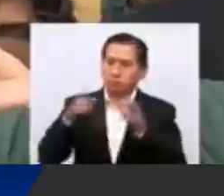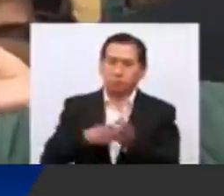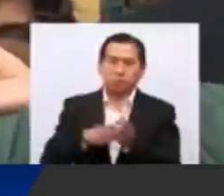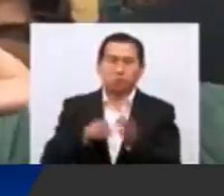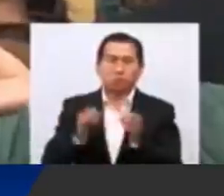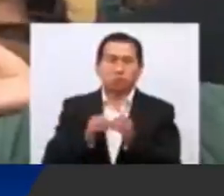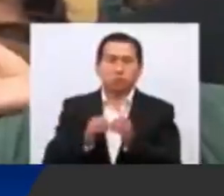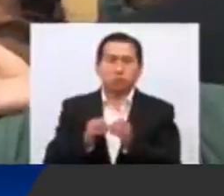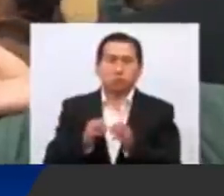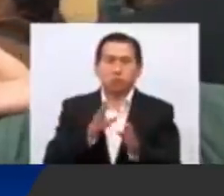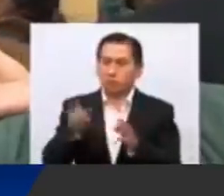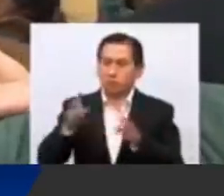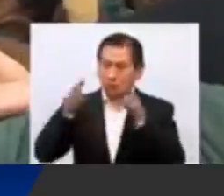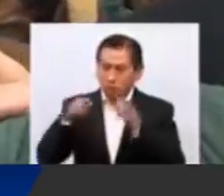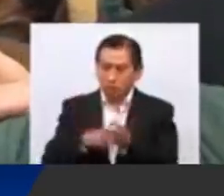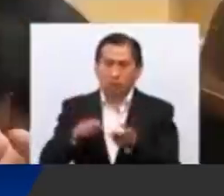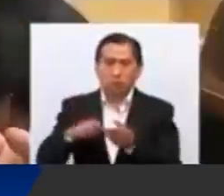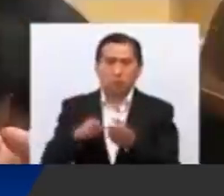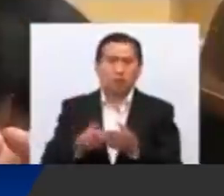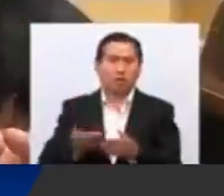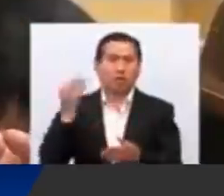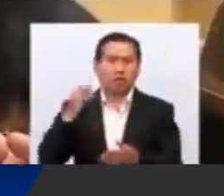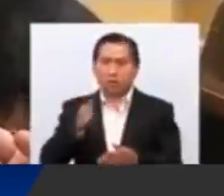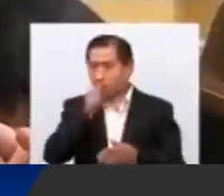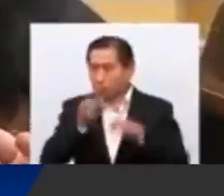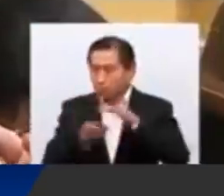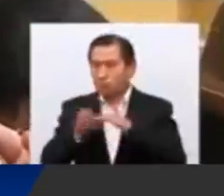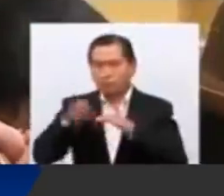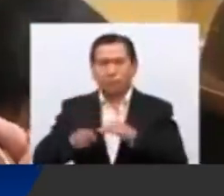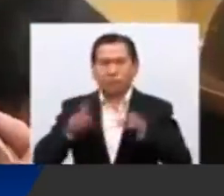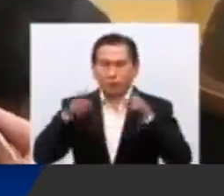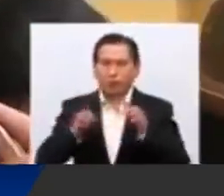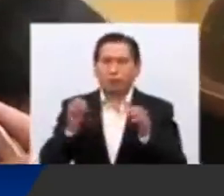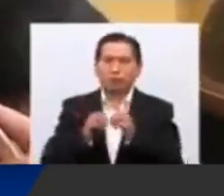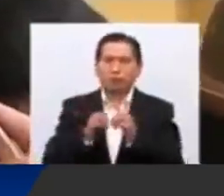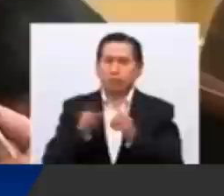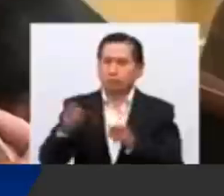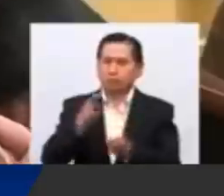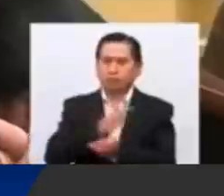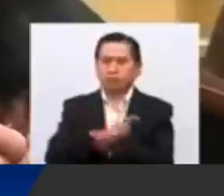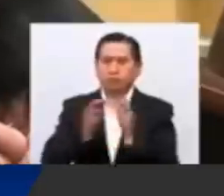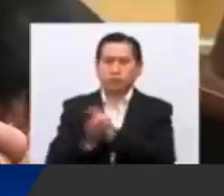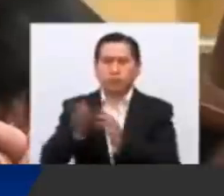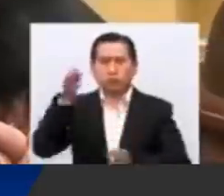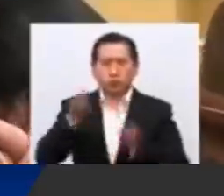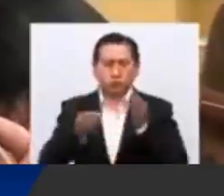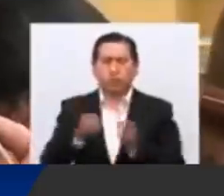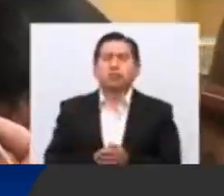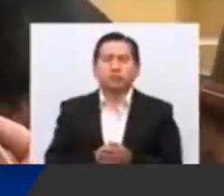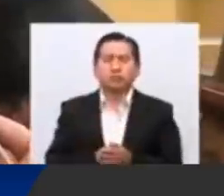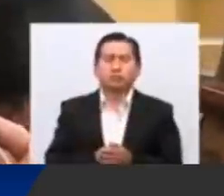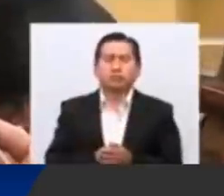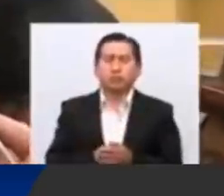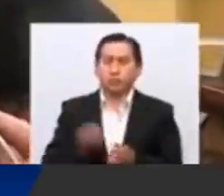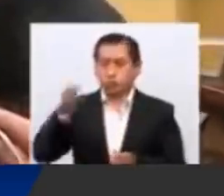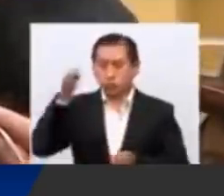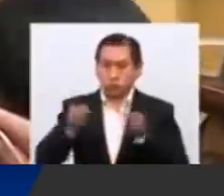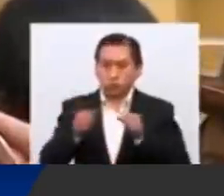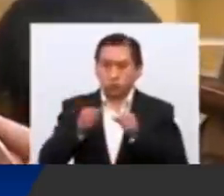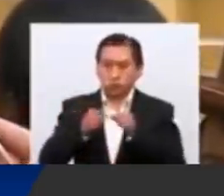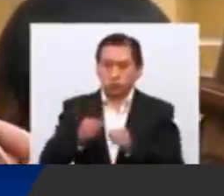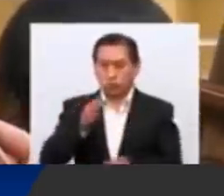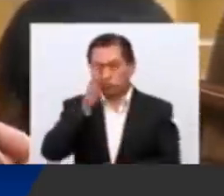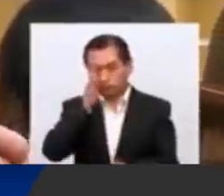investigaciones y señalan que antes de investigar estos hechos de corrupción se debe realizar la reforma de la justicia. Si la justicia va a ser imparcial y